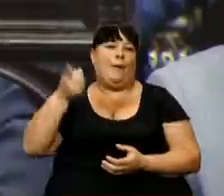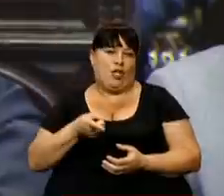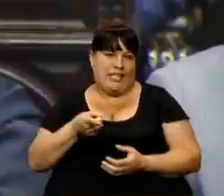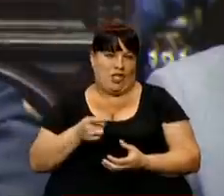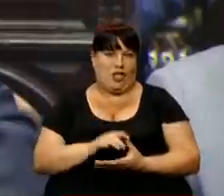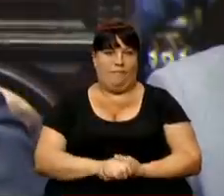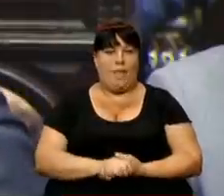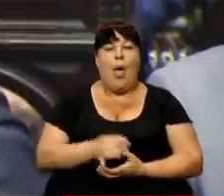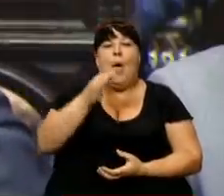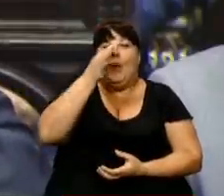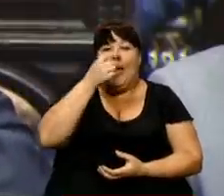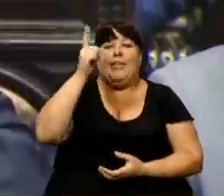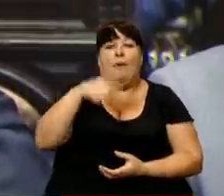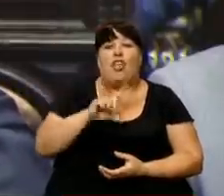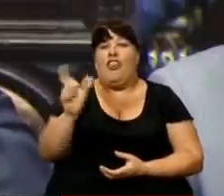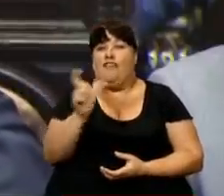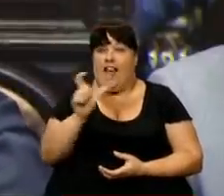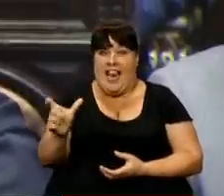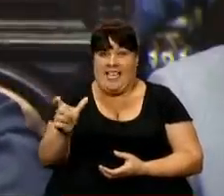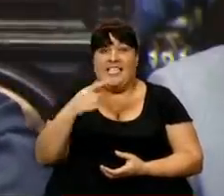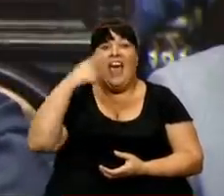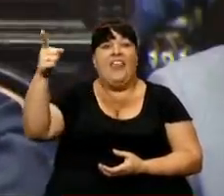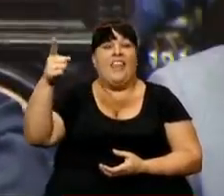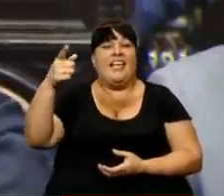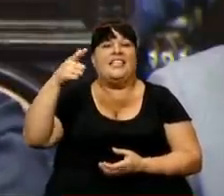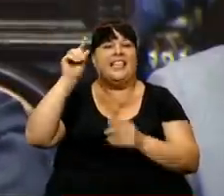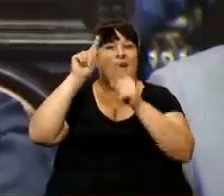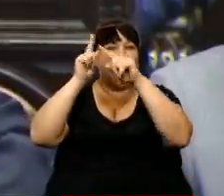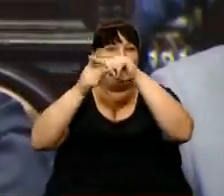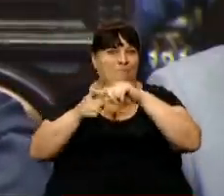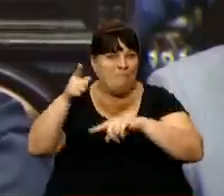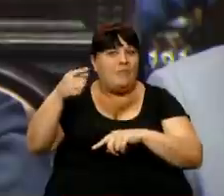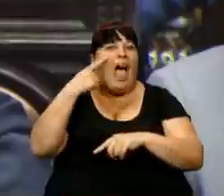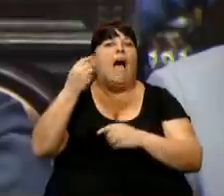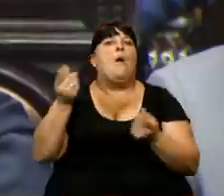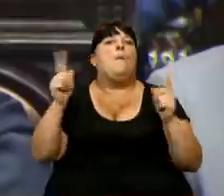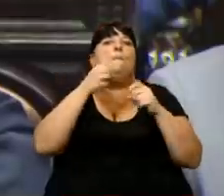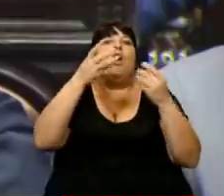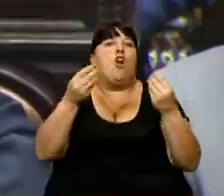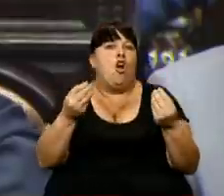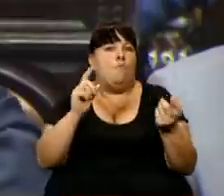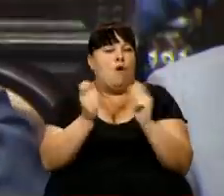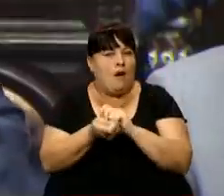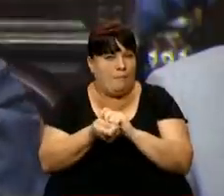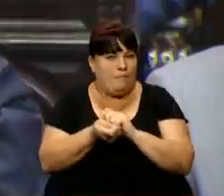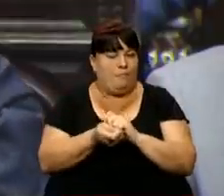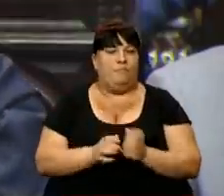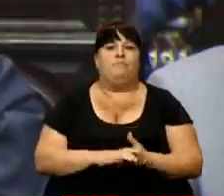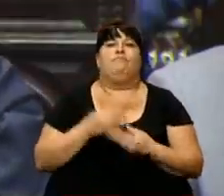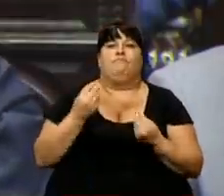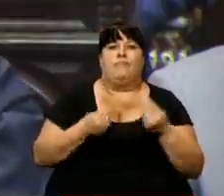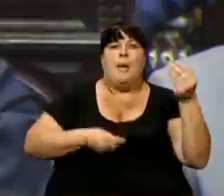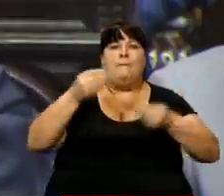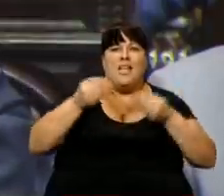29%. 20 puntos de diferencia están anotados en el score para ver cómo lo recuperan. El idilio con